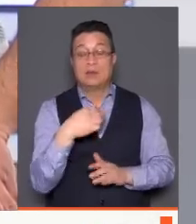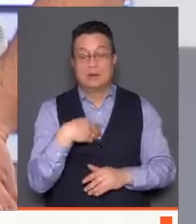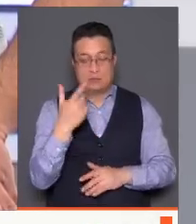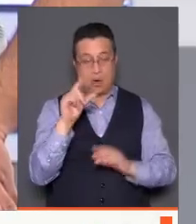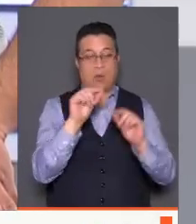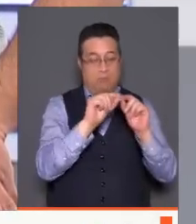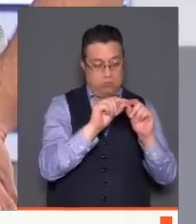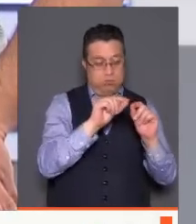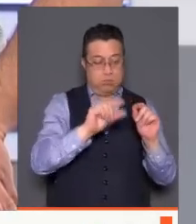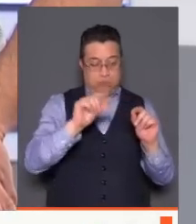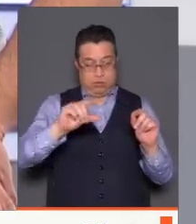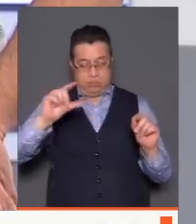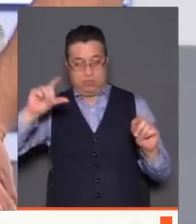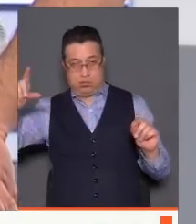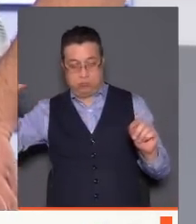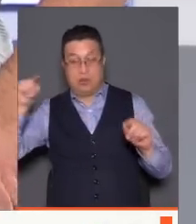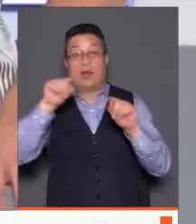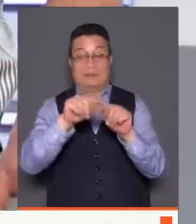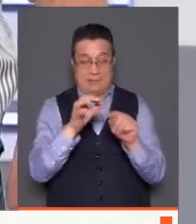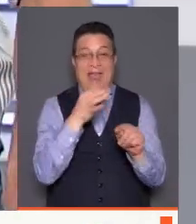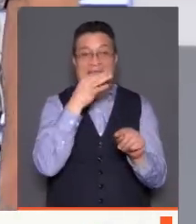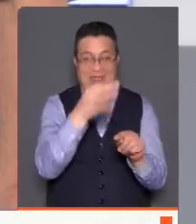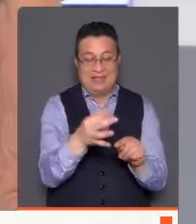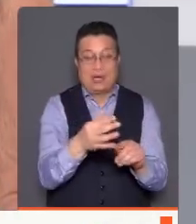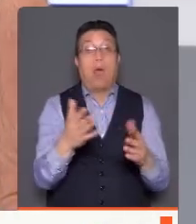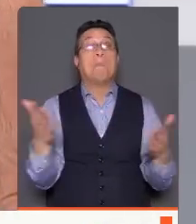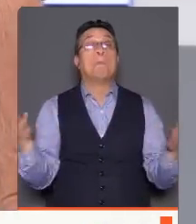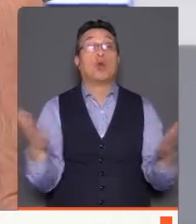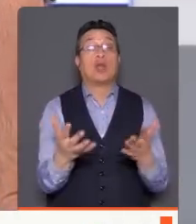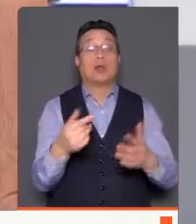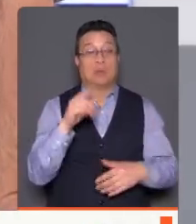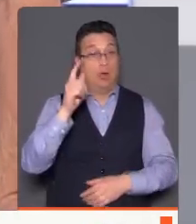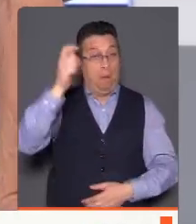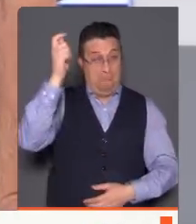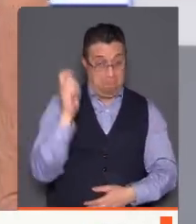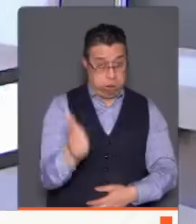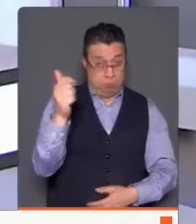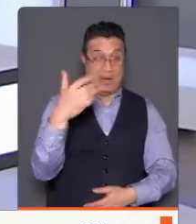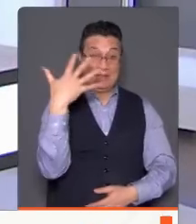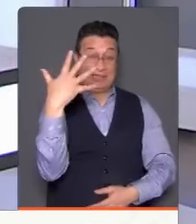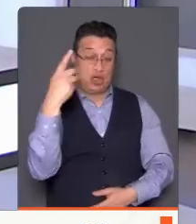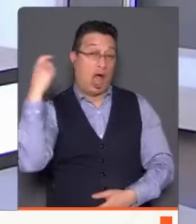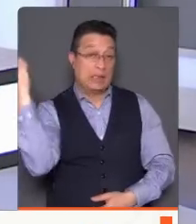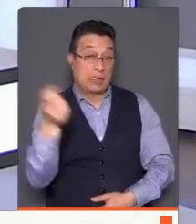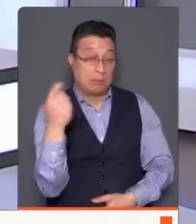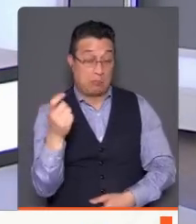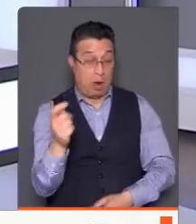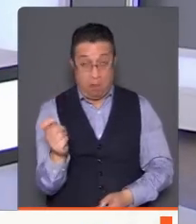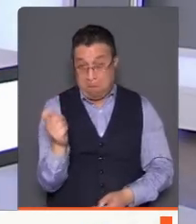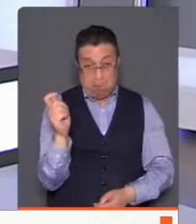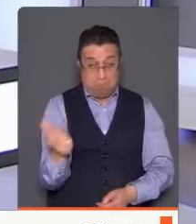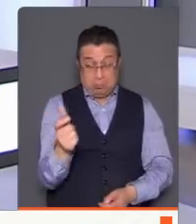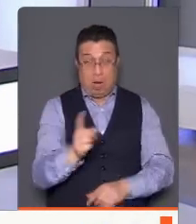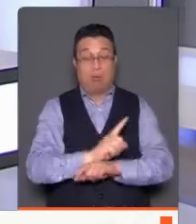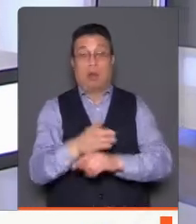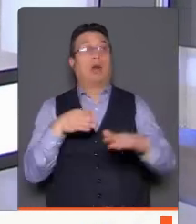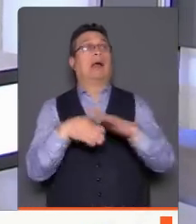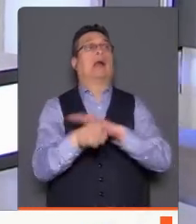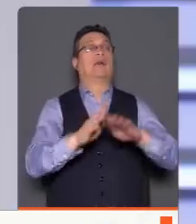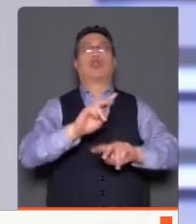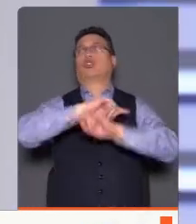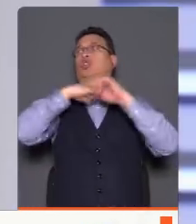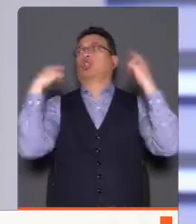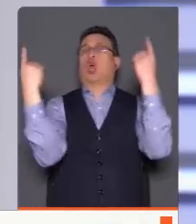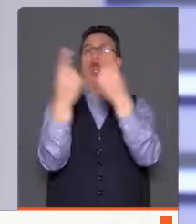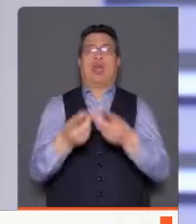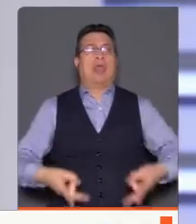progresividad. ¿Por qué? Porque efectivamente no es que el día 5 de septiembre vamos a tener acceso ilimitado a todos los derechos y a